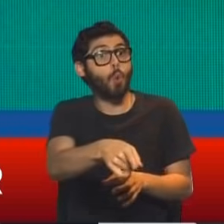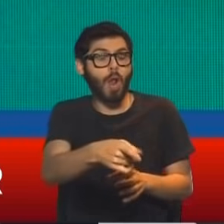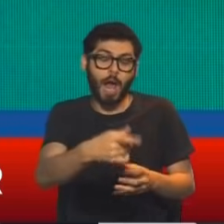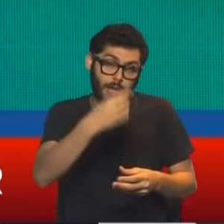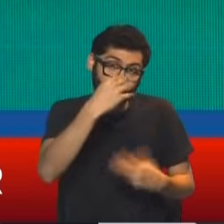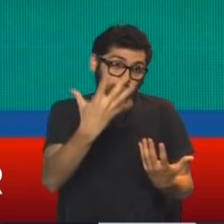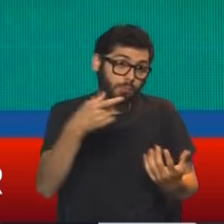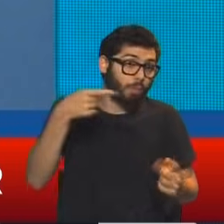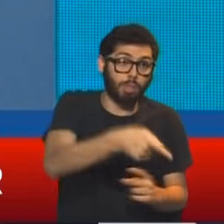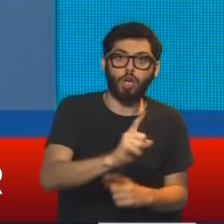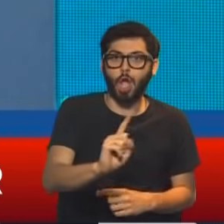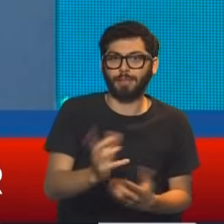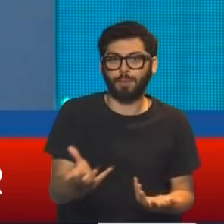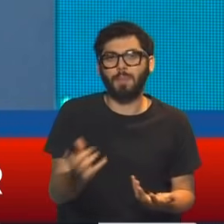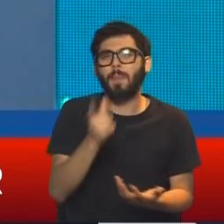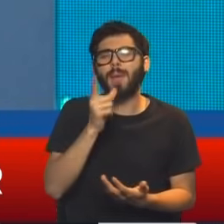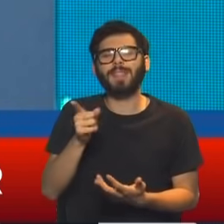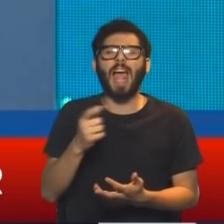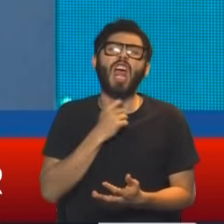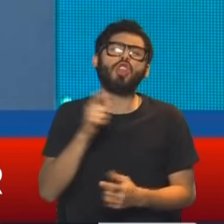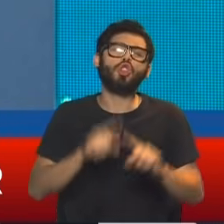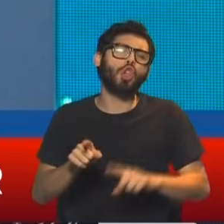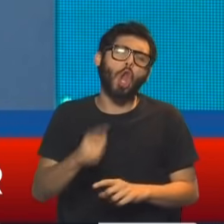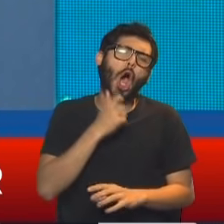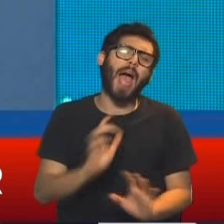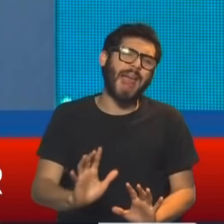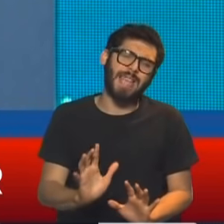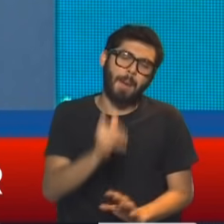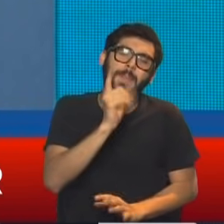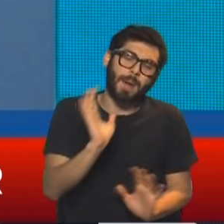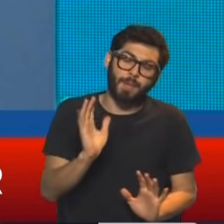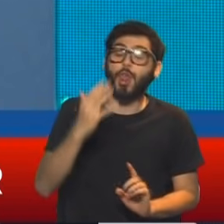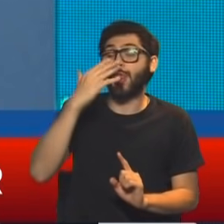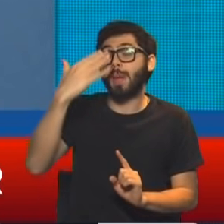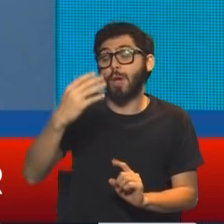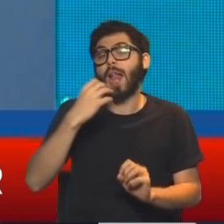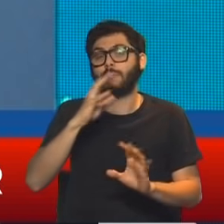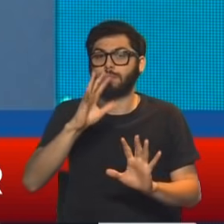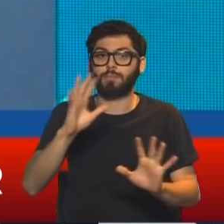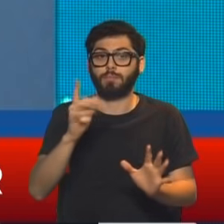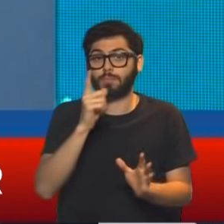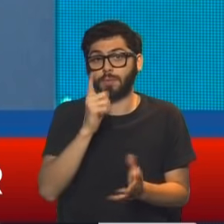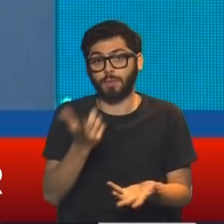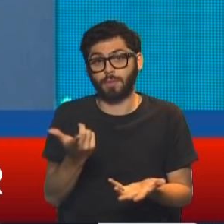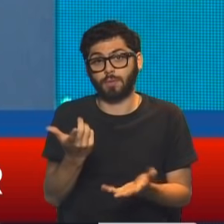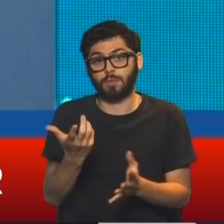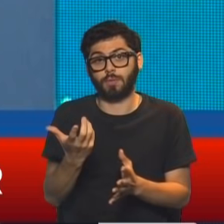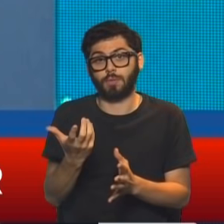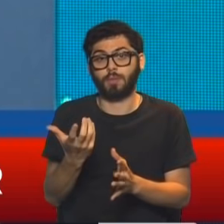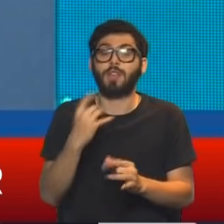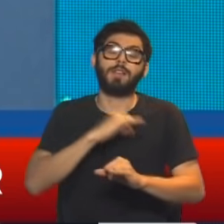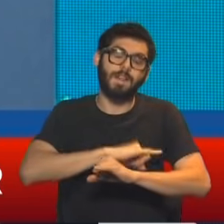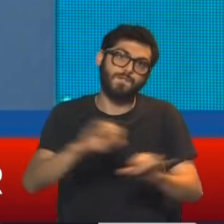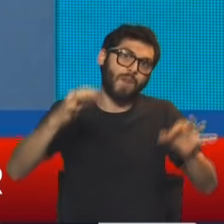sea. Más no fue eso lo que quiso hacer. Sí. O sea, me parece que lo que aclaró después, porque si no es repetir un error,